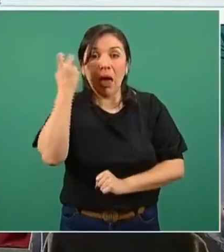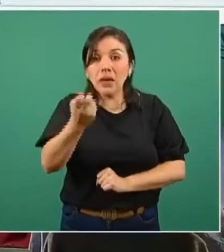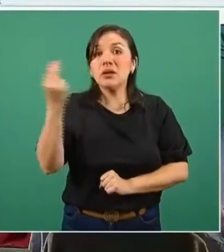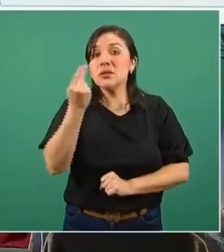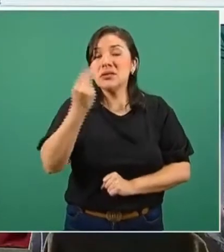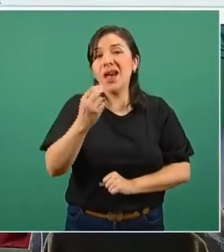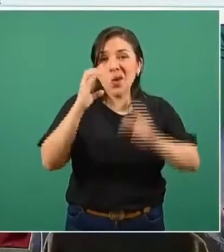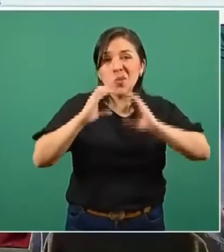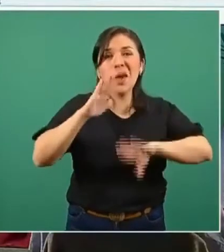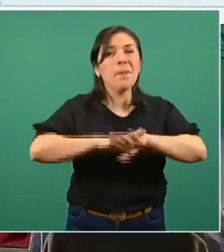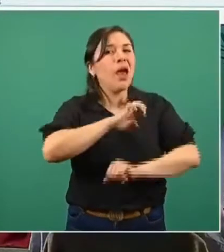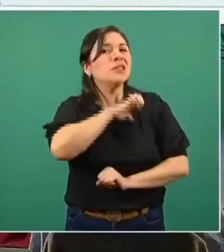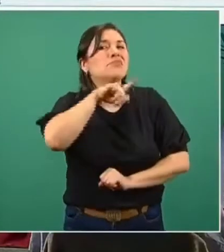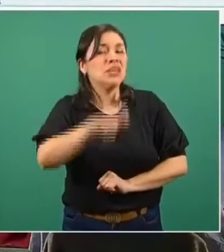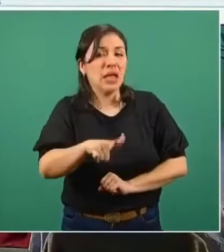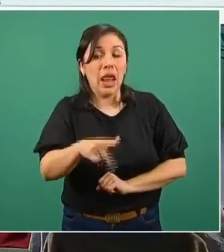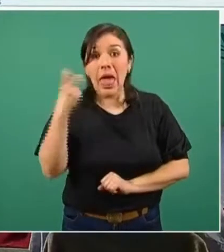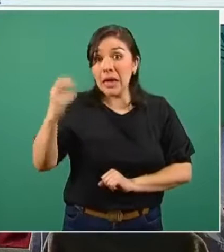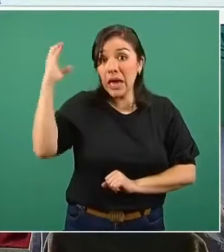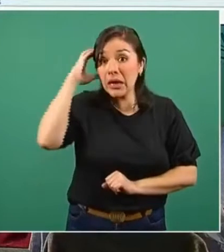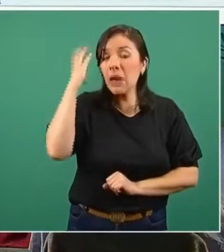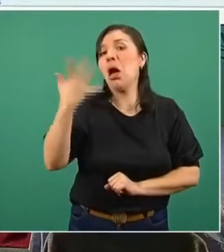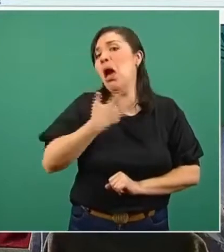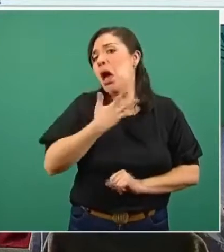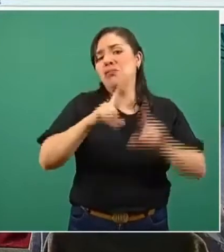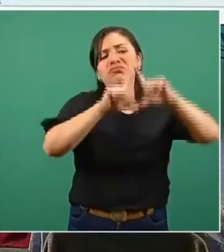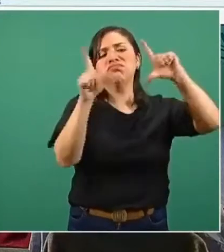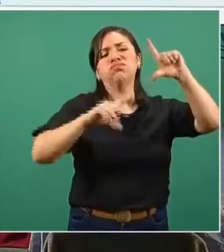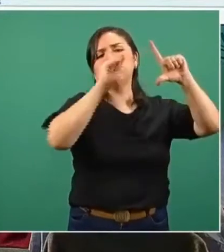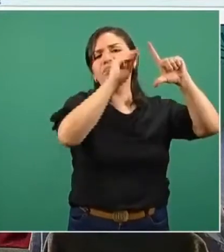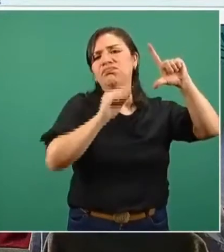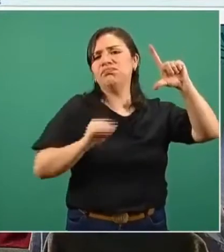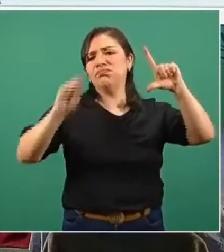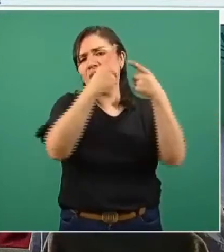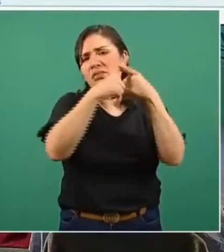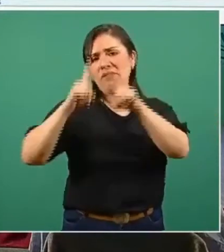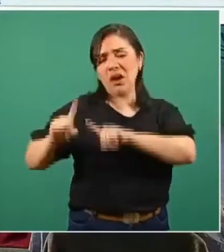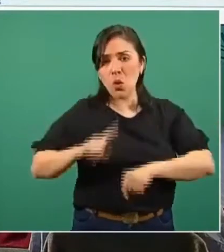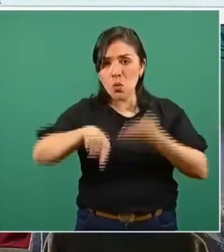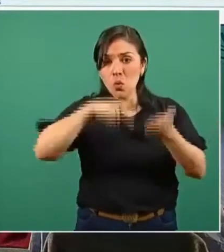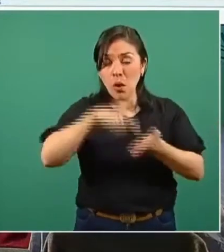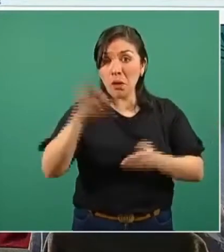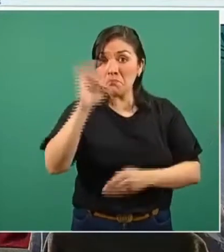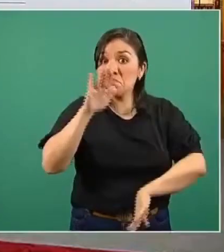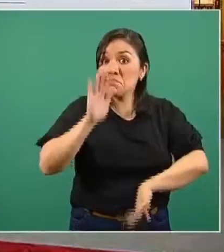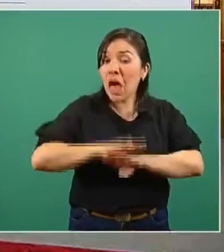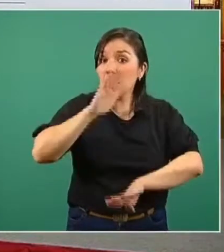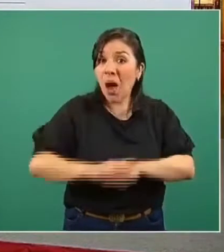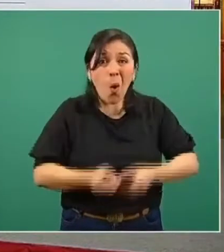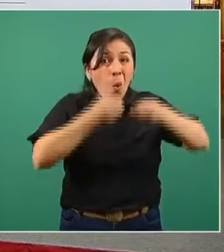de cuidados críticos. Estas camas están distribuidas en todo el territorio nacional, y entre mayor la